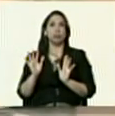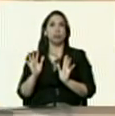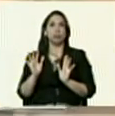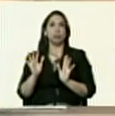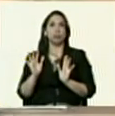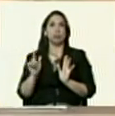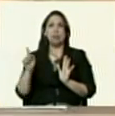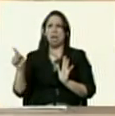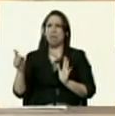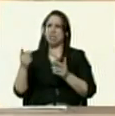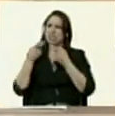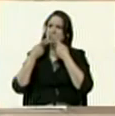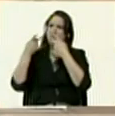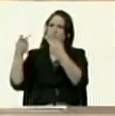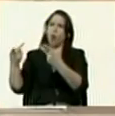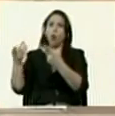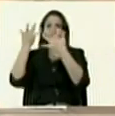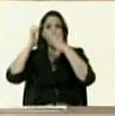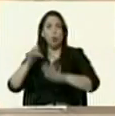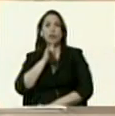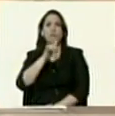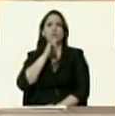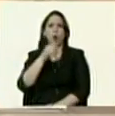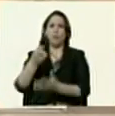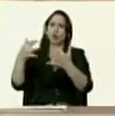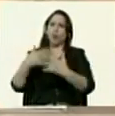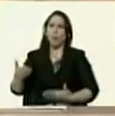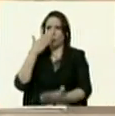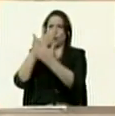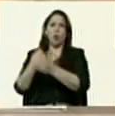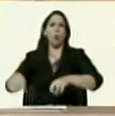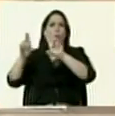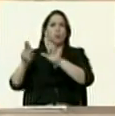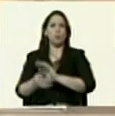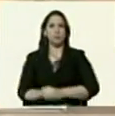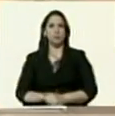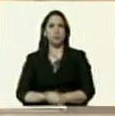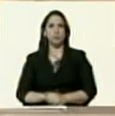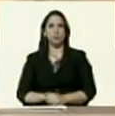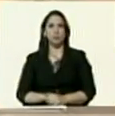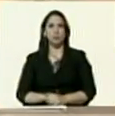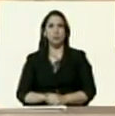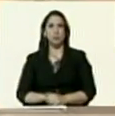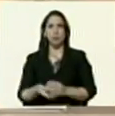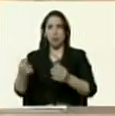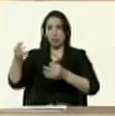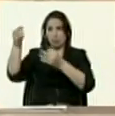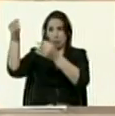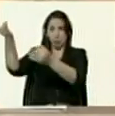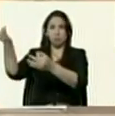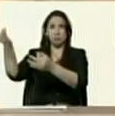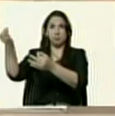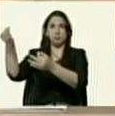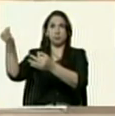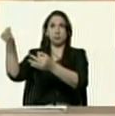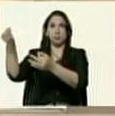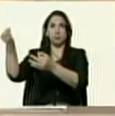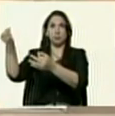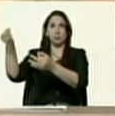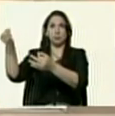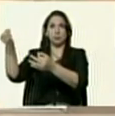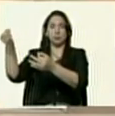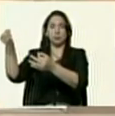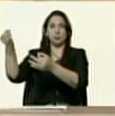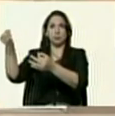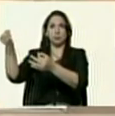Él llevó un supuesto informe, un documento a Naciones Unidas. Lo entregó. Se lo hemos pedido, no